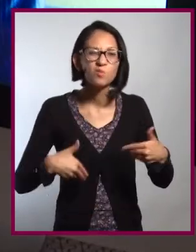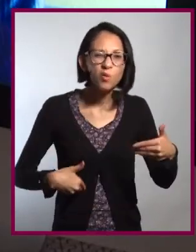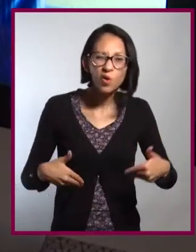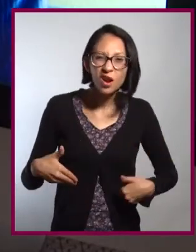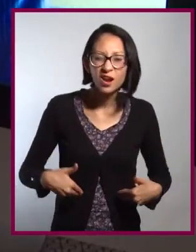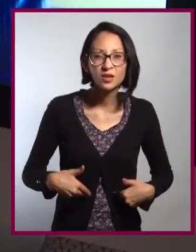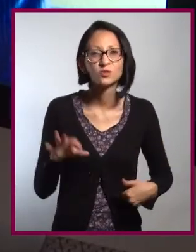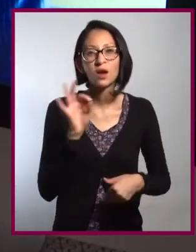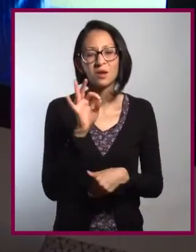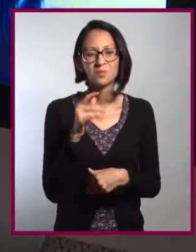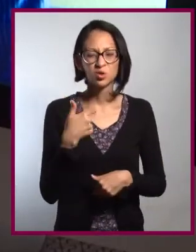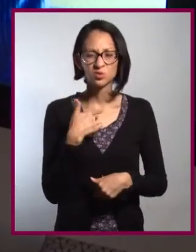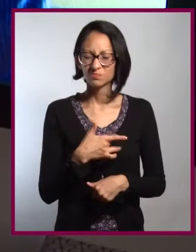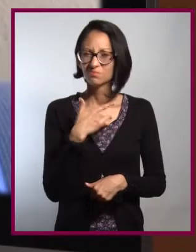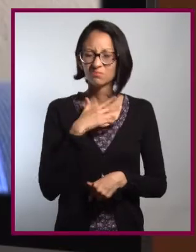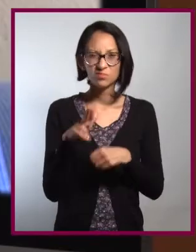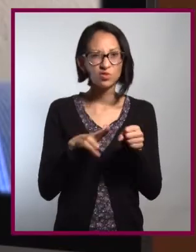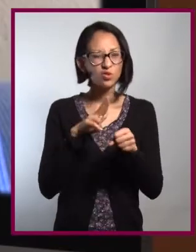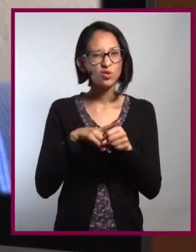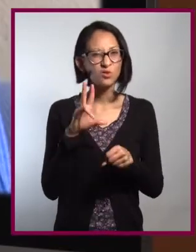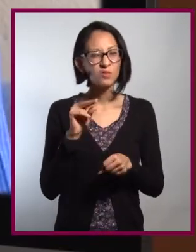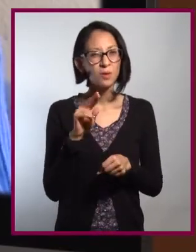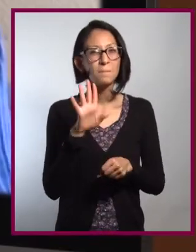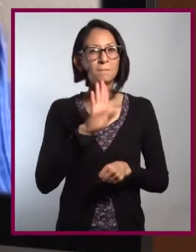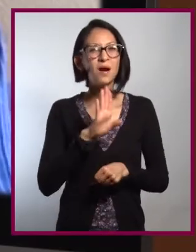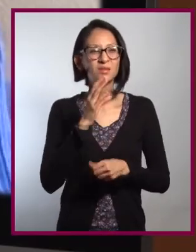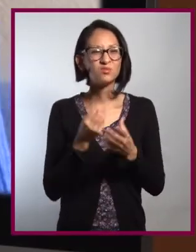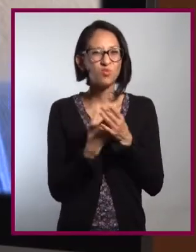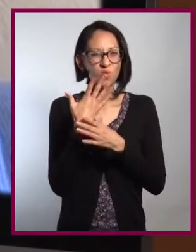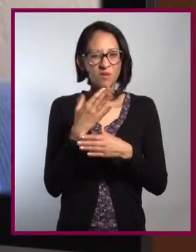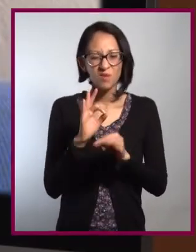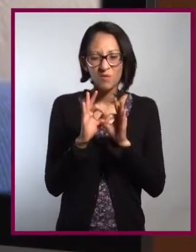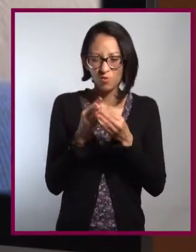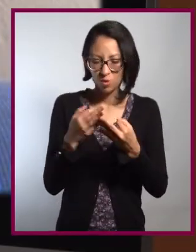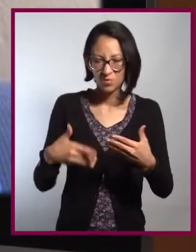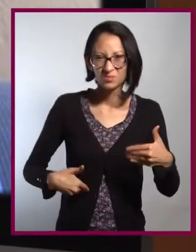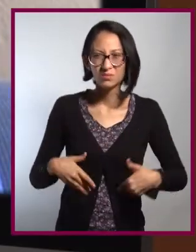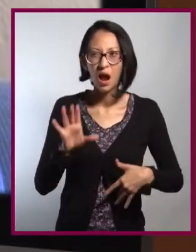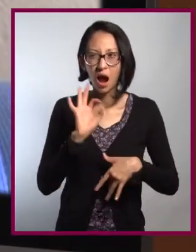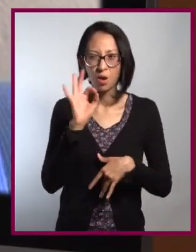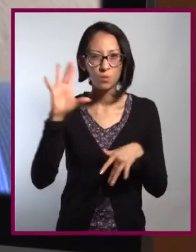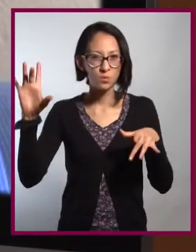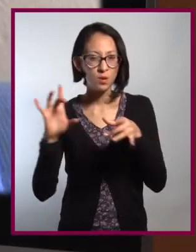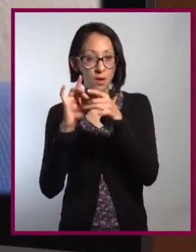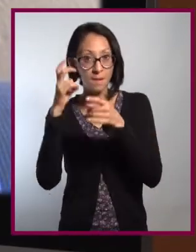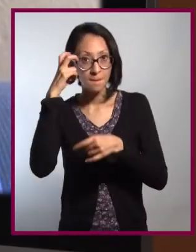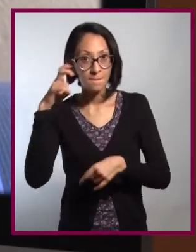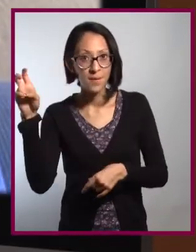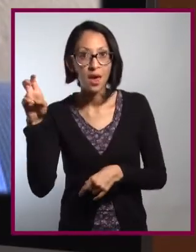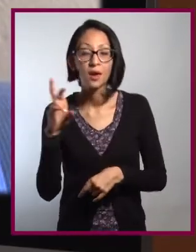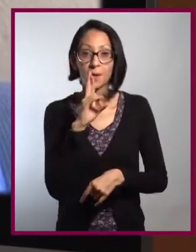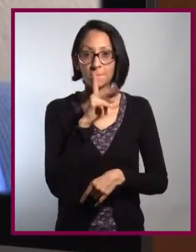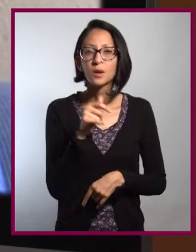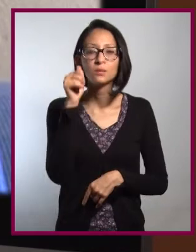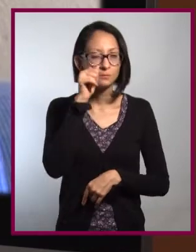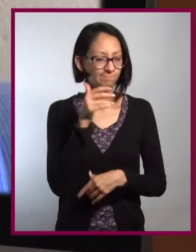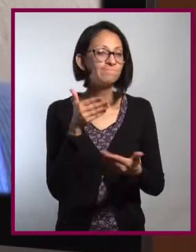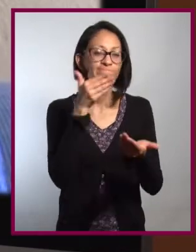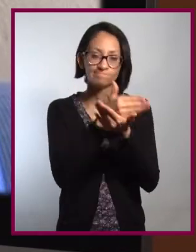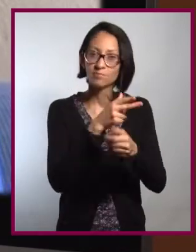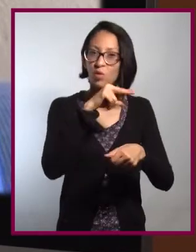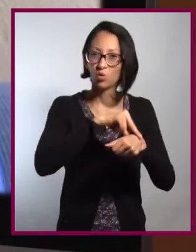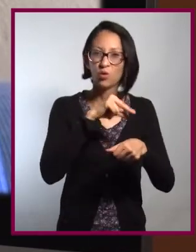son normales, que son nuevas y que pudieran tener que ver con el viaje, pues lo mejor sería siempre consultar. Más vale pecar